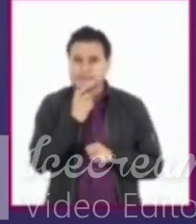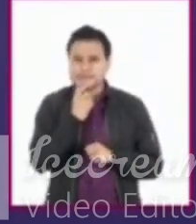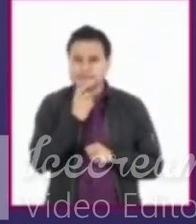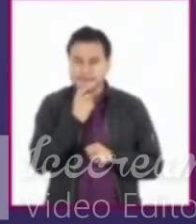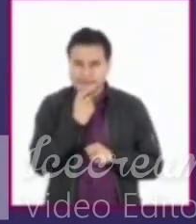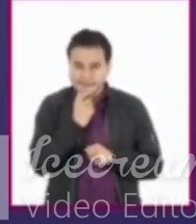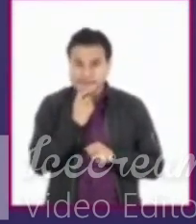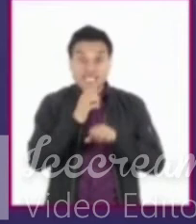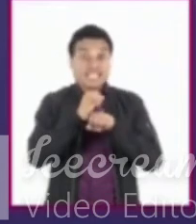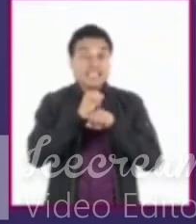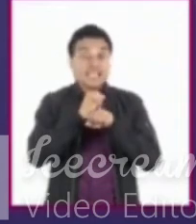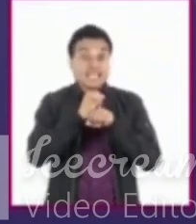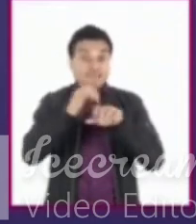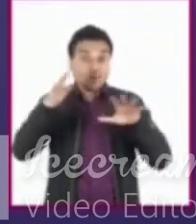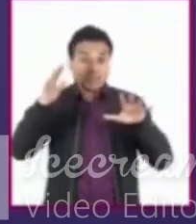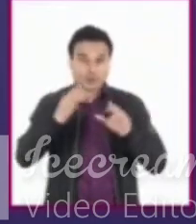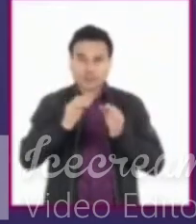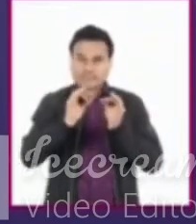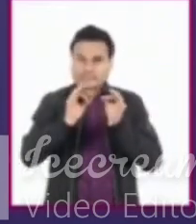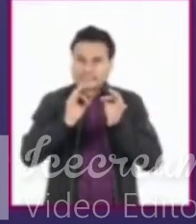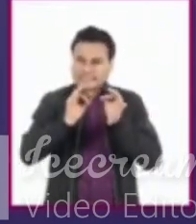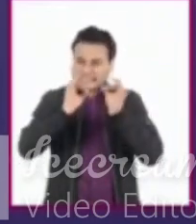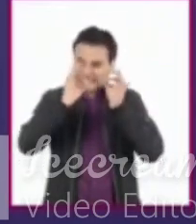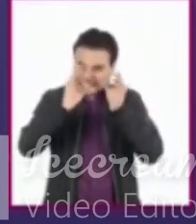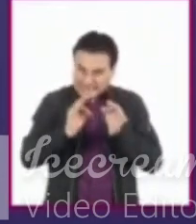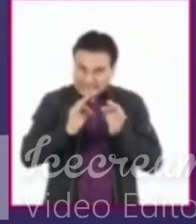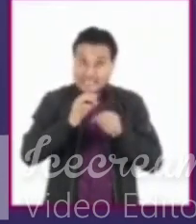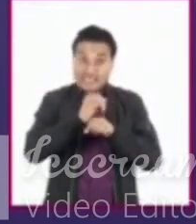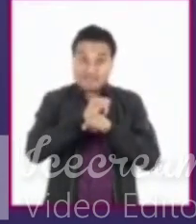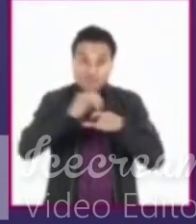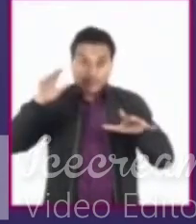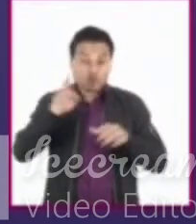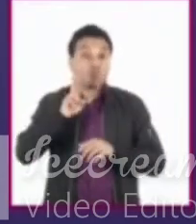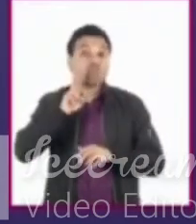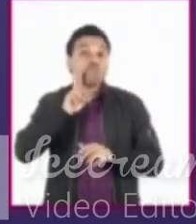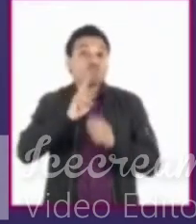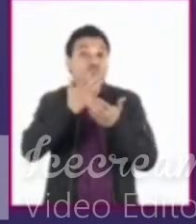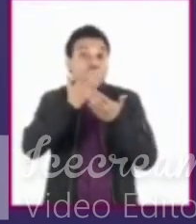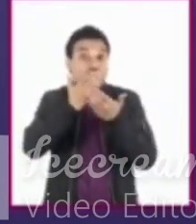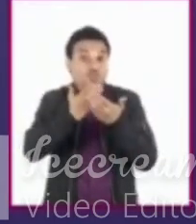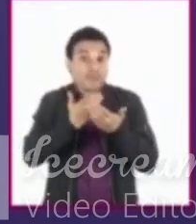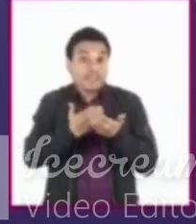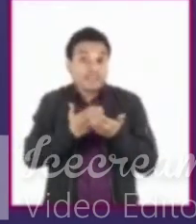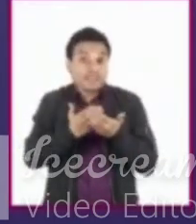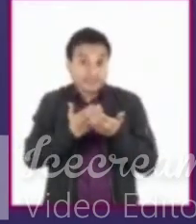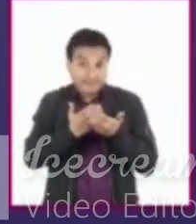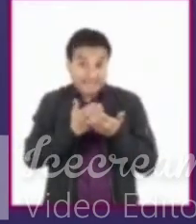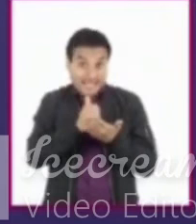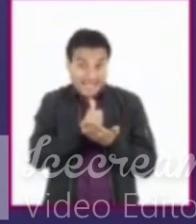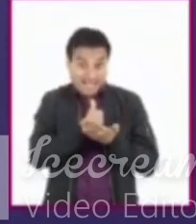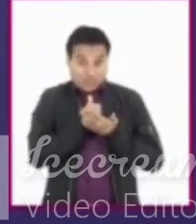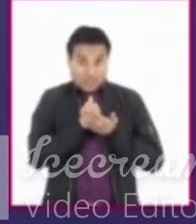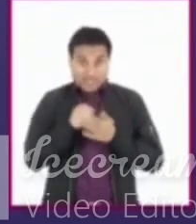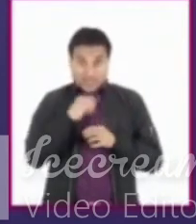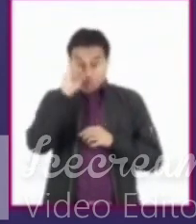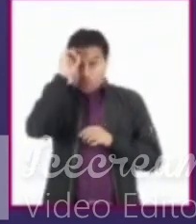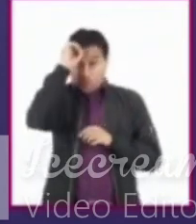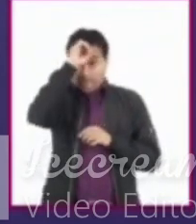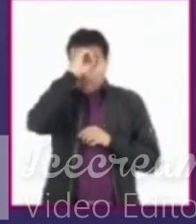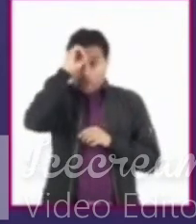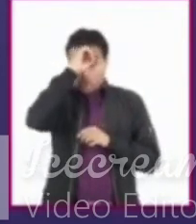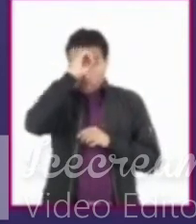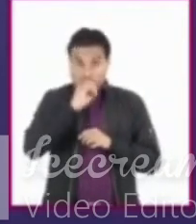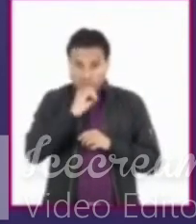aquella información que te ofrezcan los datos y argumentos que te interese utilizar para sustentar o confrontar